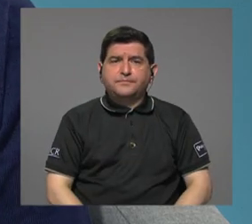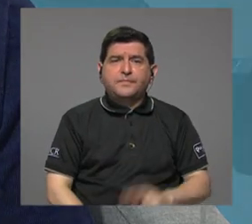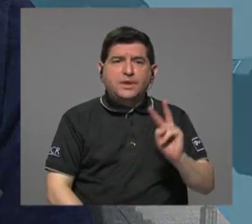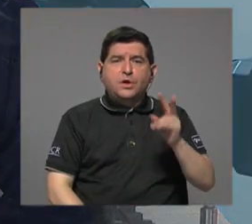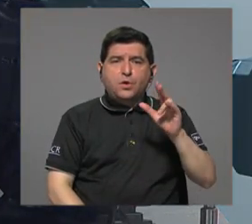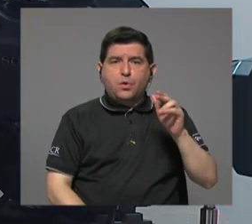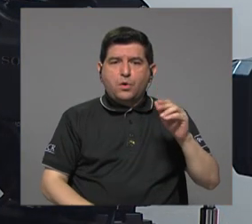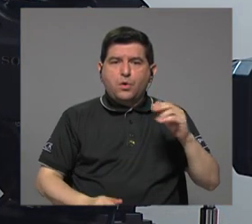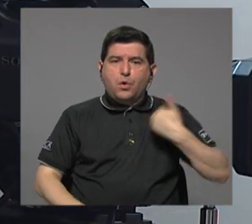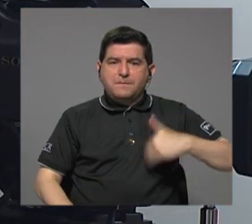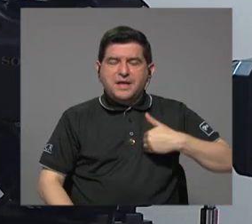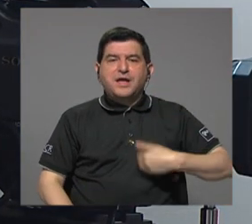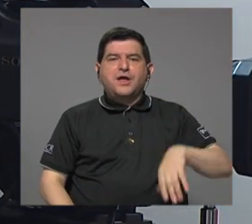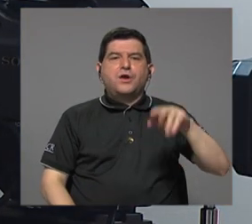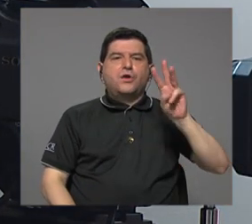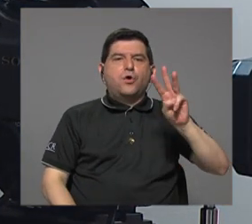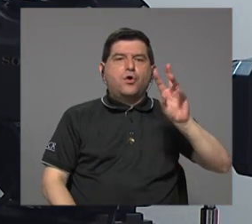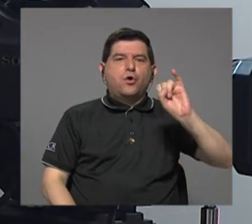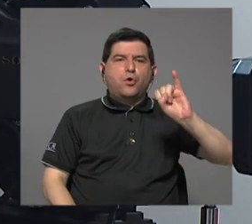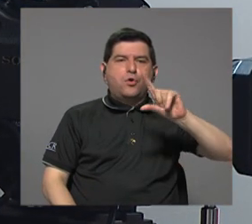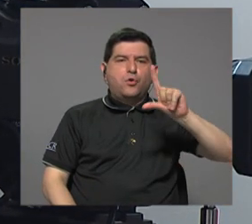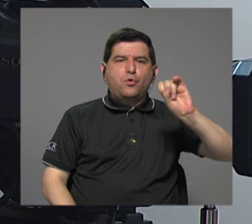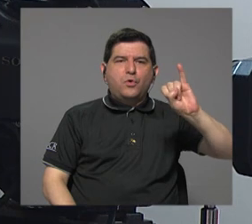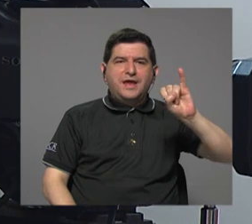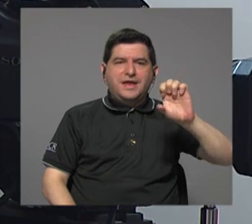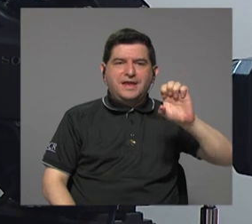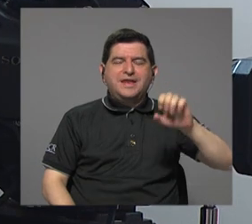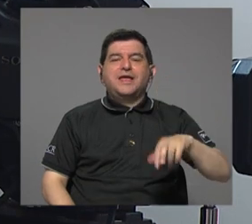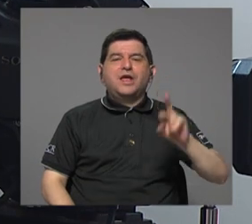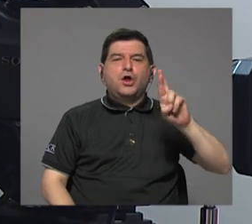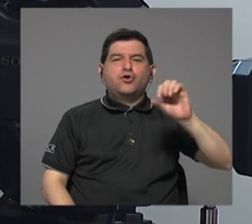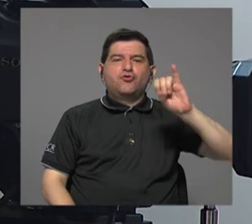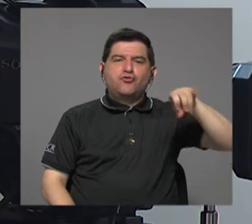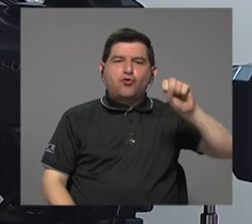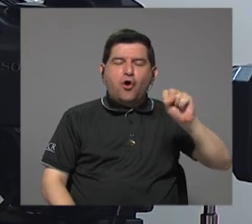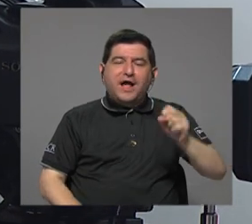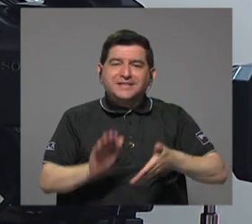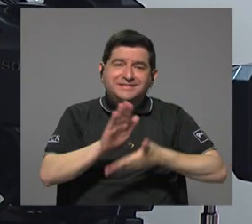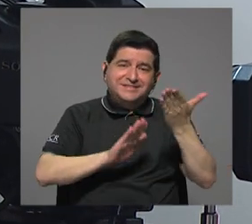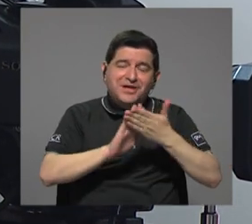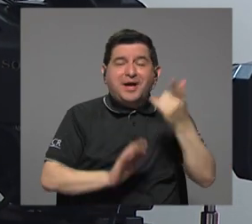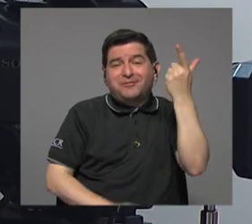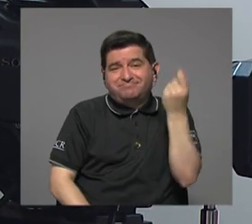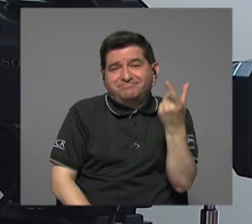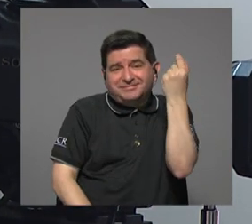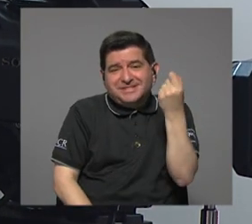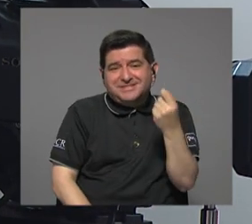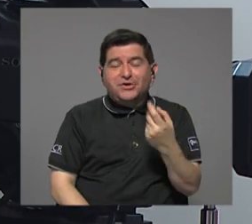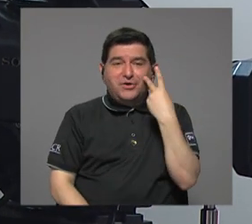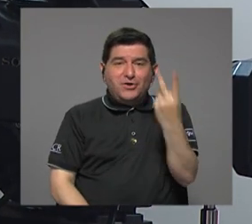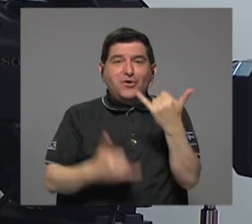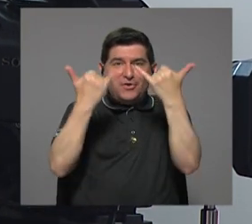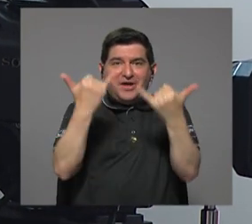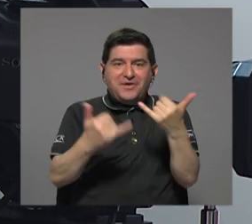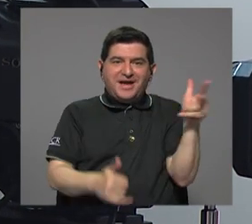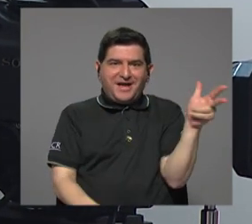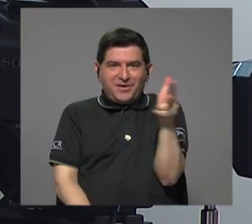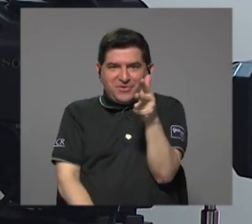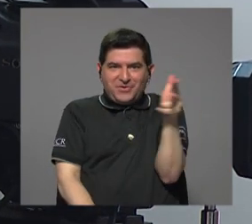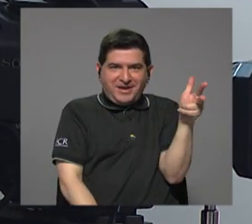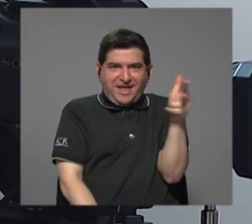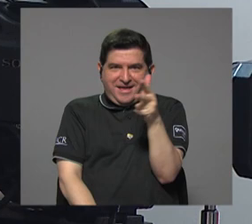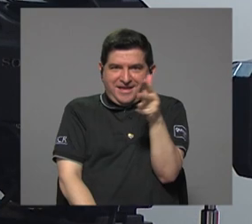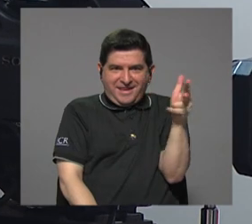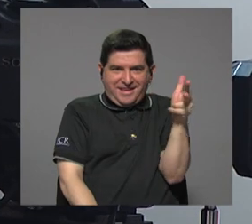compañero willy roja se pensiona se nos va y es el camarógrafo que en este momento está en la cámara y